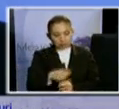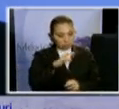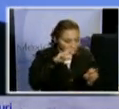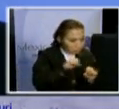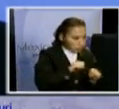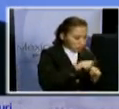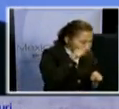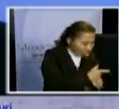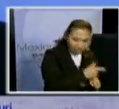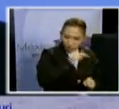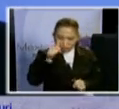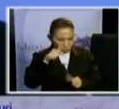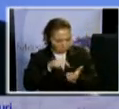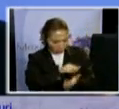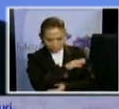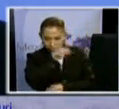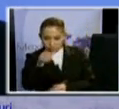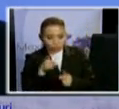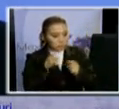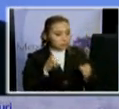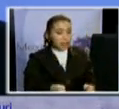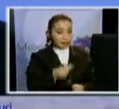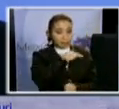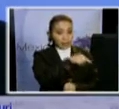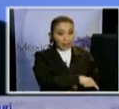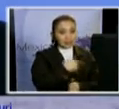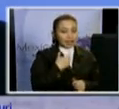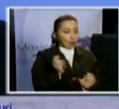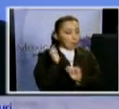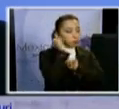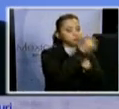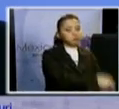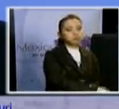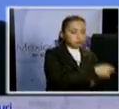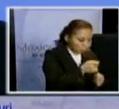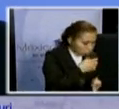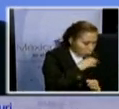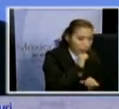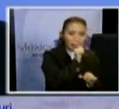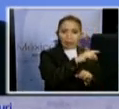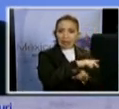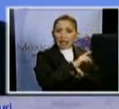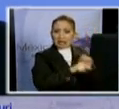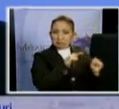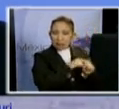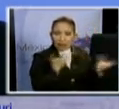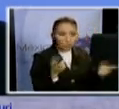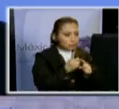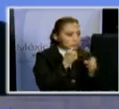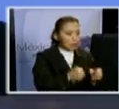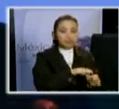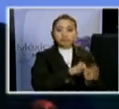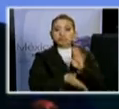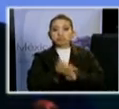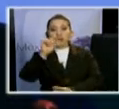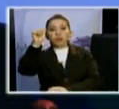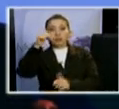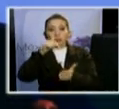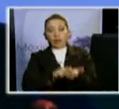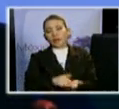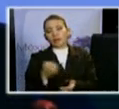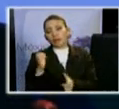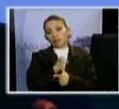sociedades cuya subsistencia se basa en la pesca de los océanos. Entonces, ¿qué es